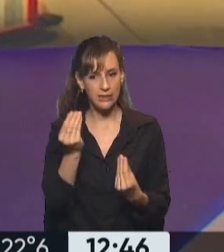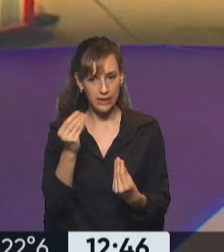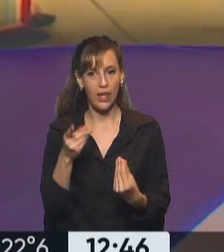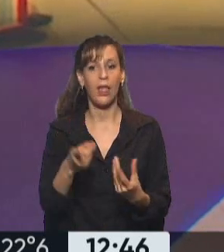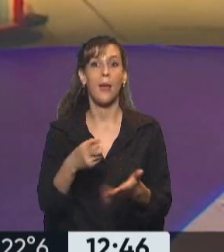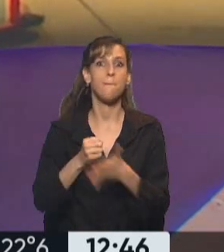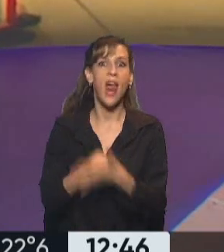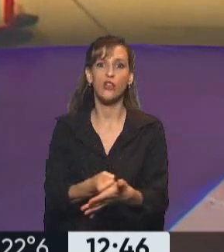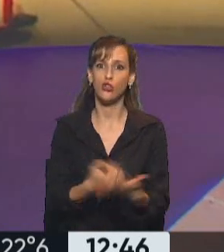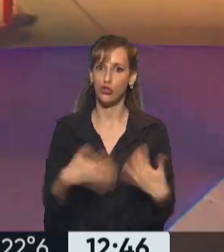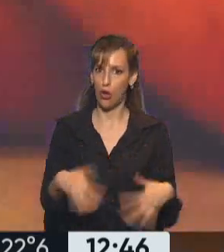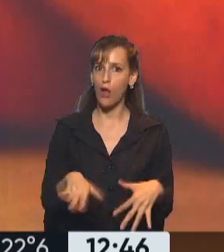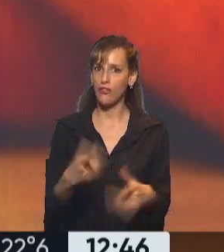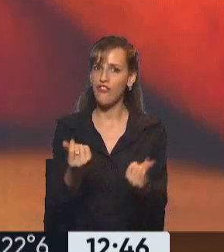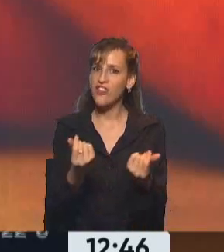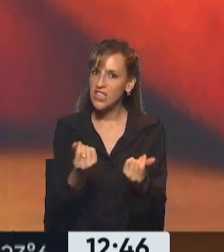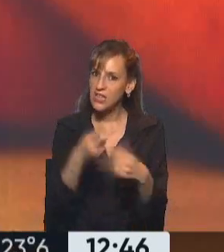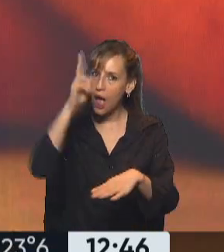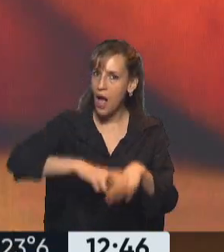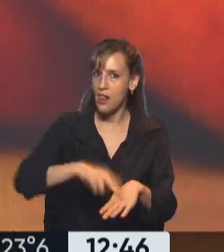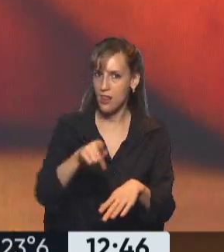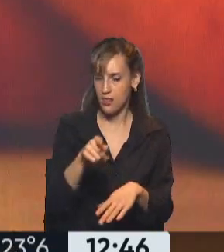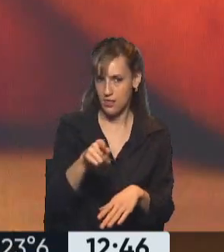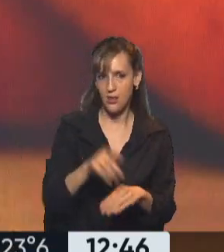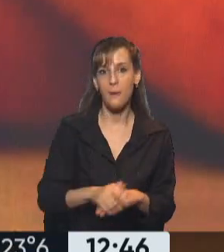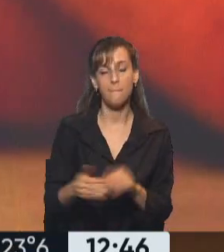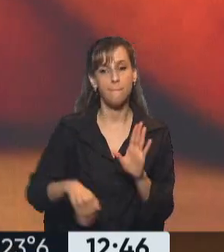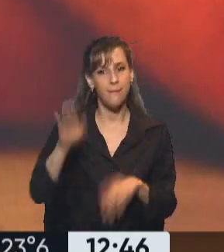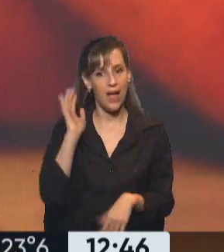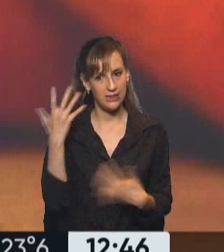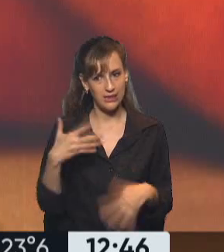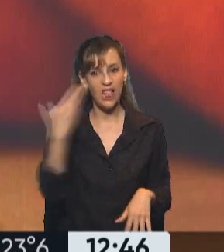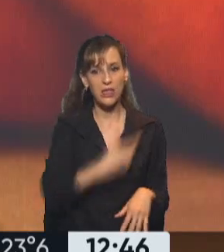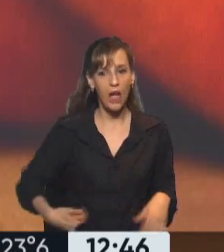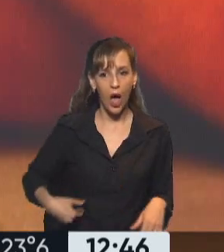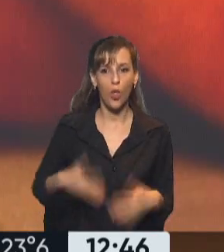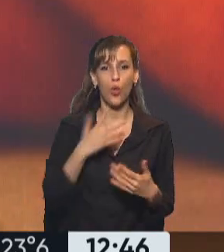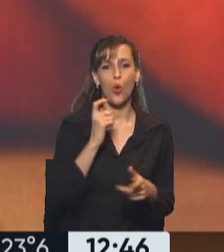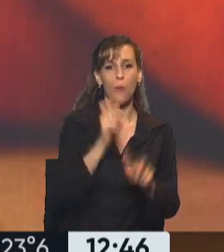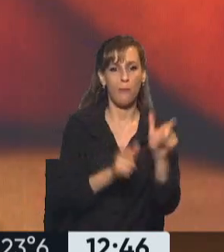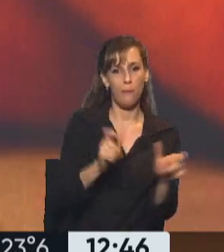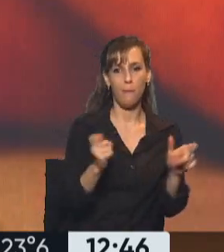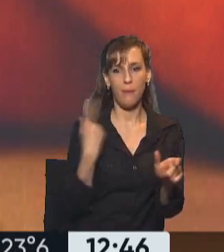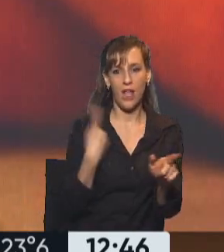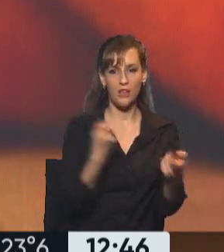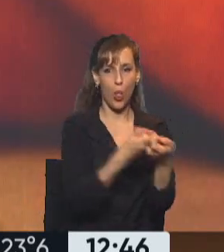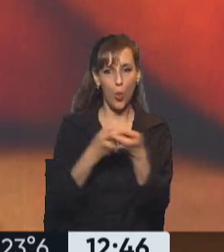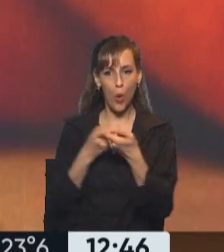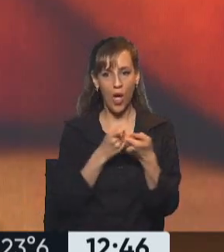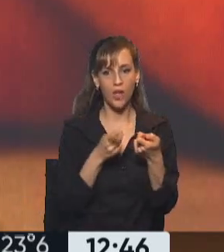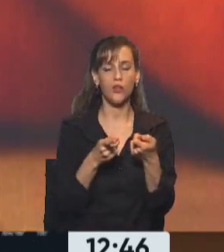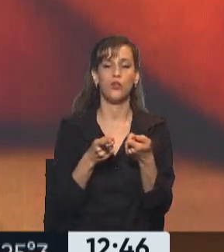presión tributaria. Esta cosa de el pie sobre la cabeza que le pone el Estado a los empresarios para que no inviertan o